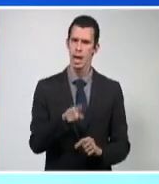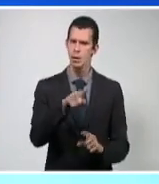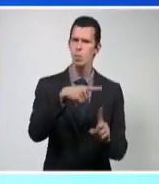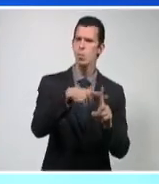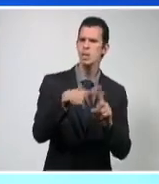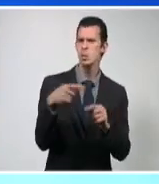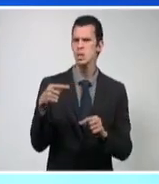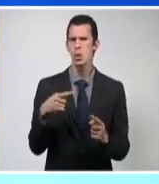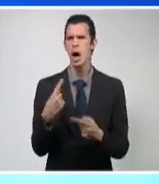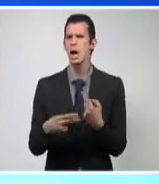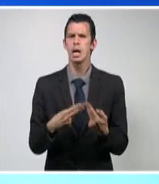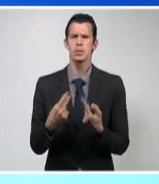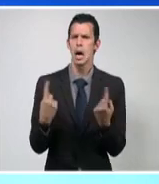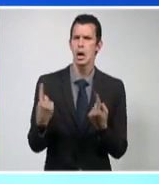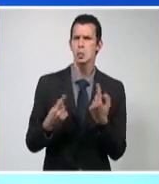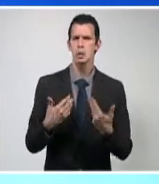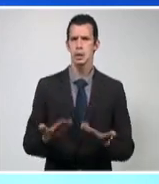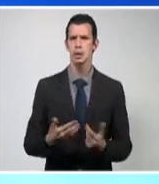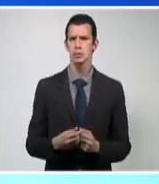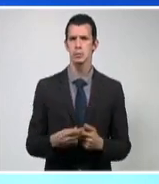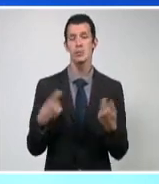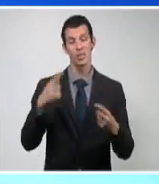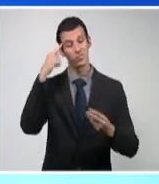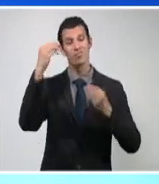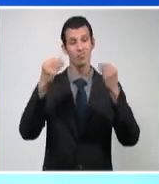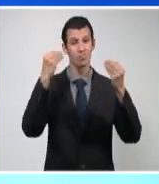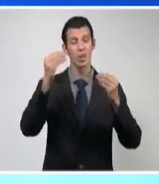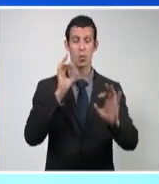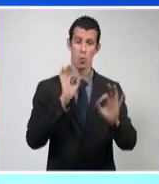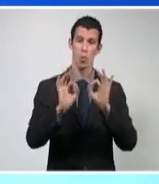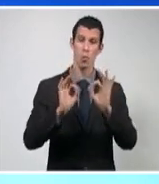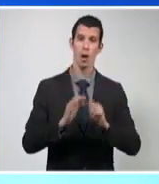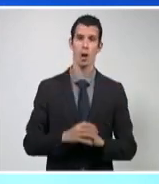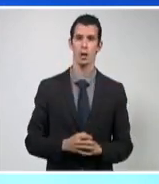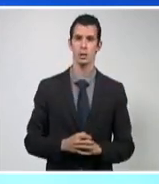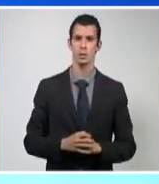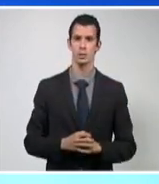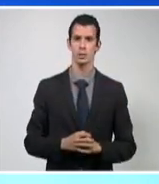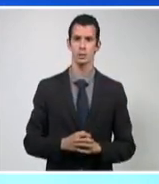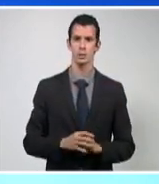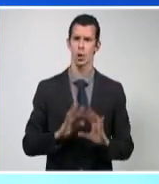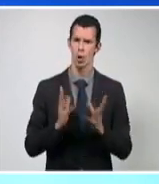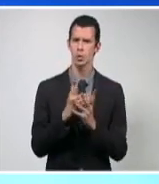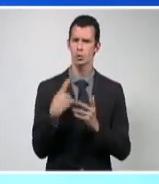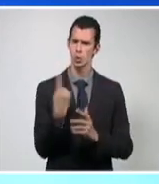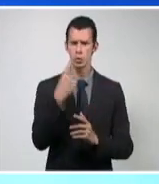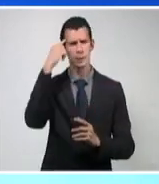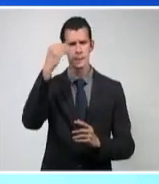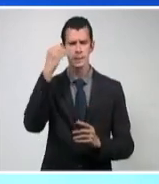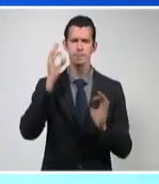Volveré muy pronto. Le pido, mientras tanto, pensar en todo esto para que encontremos juntos esas necesarias respuestas. Buenas noches.